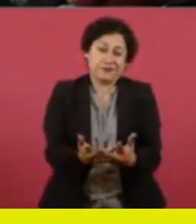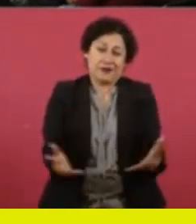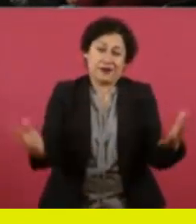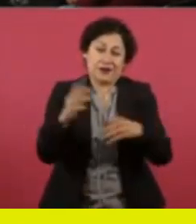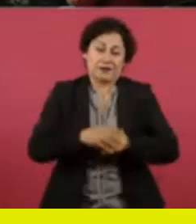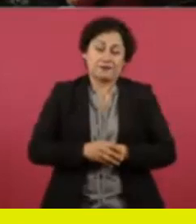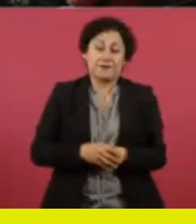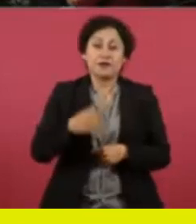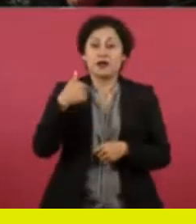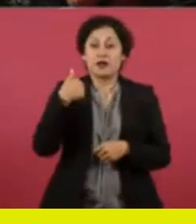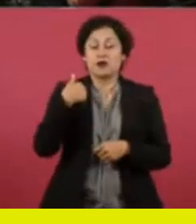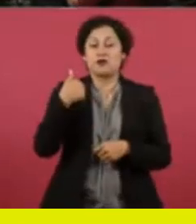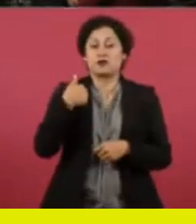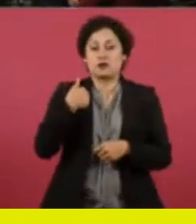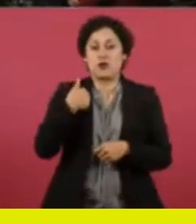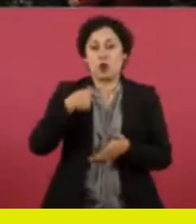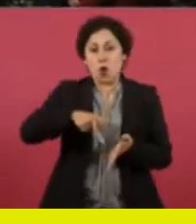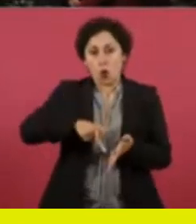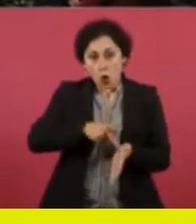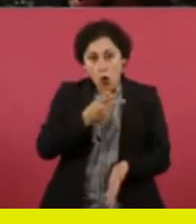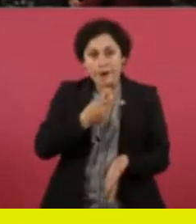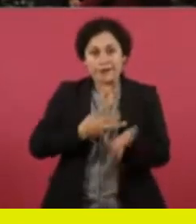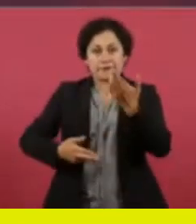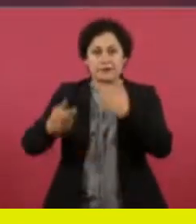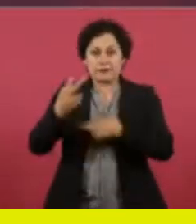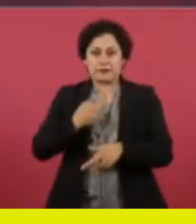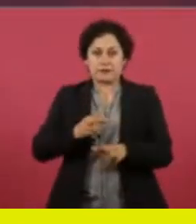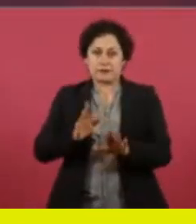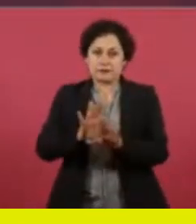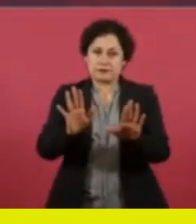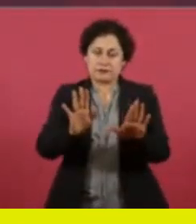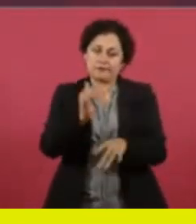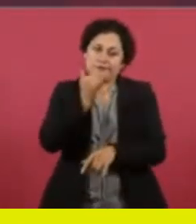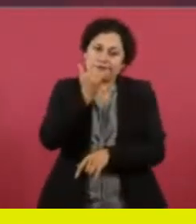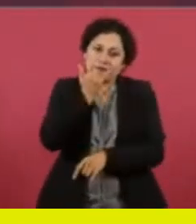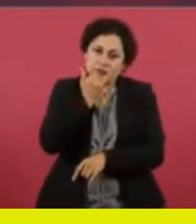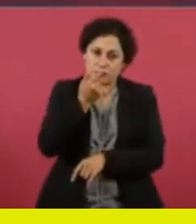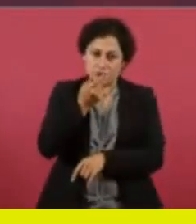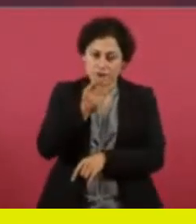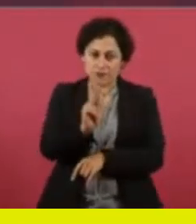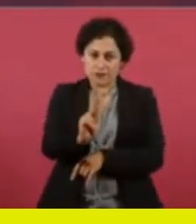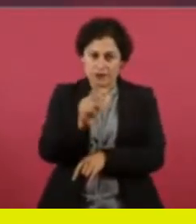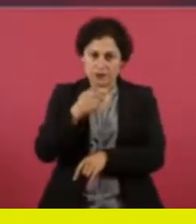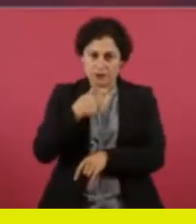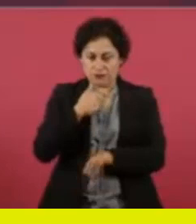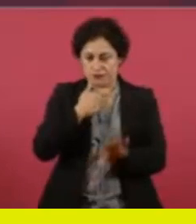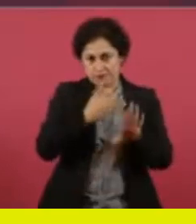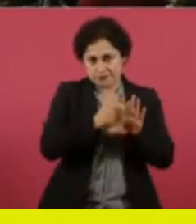no voy a caer en lo mismo, pero allá nada más hay una torta. ¿Sí?